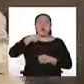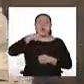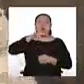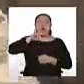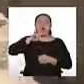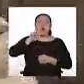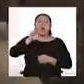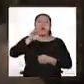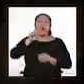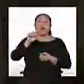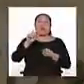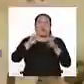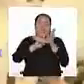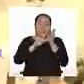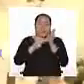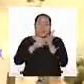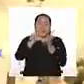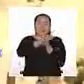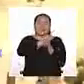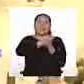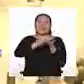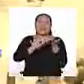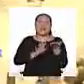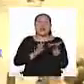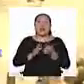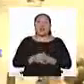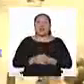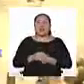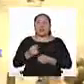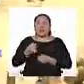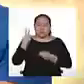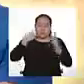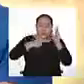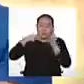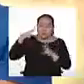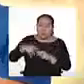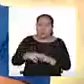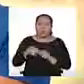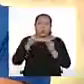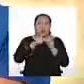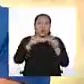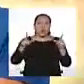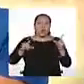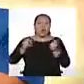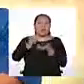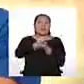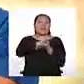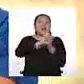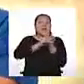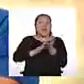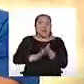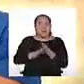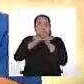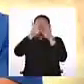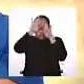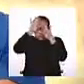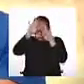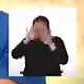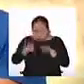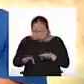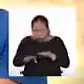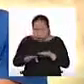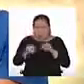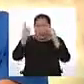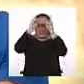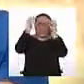En el sentido abierto es un elemento que convoca a la sacralidad o a una deidad. Una huaca puede ser